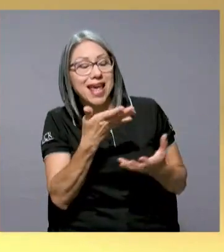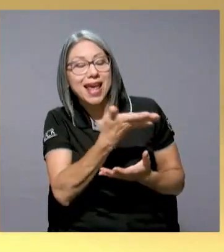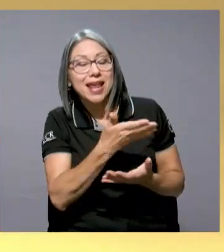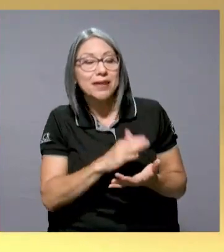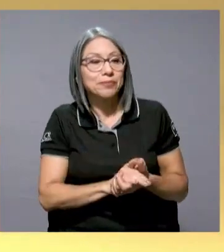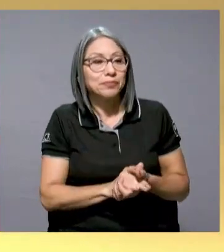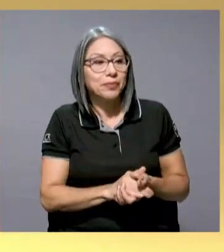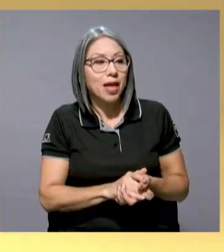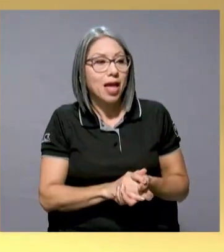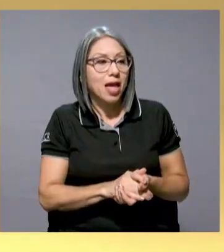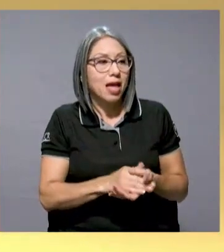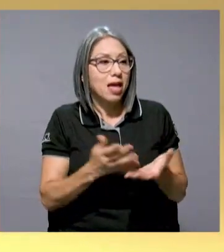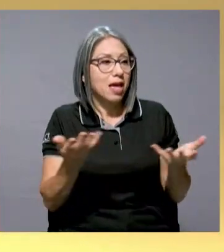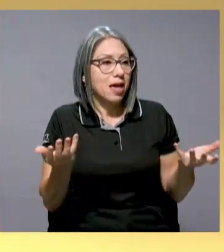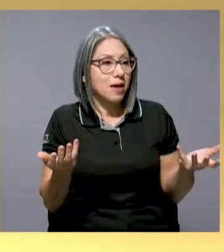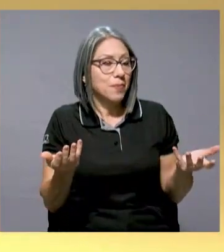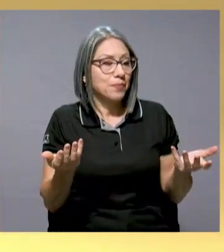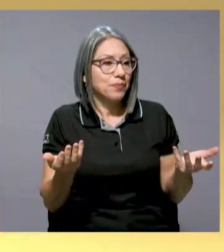Gustavo